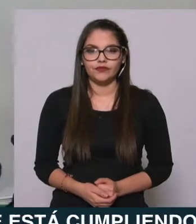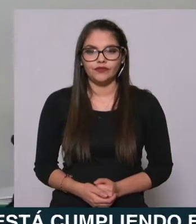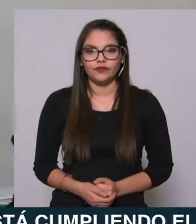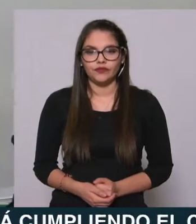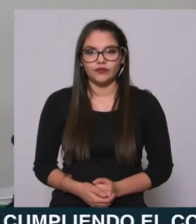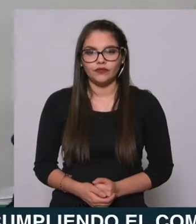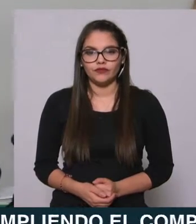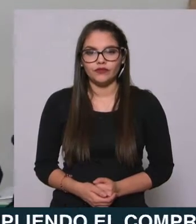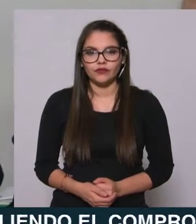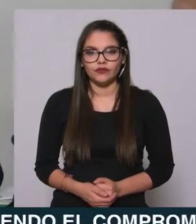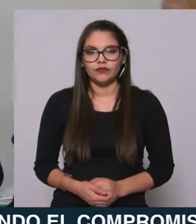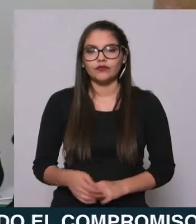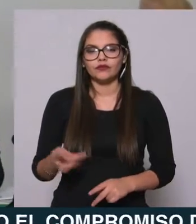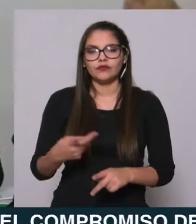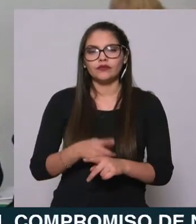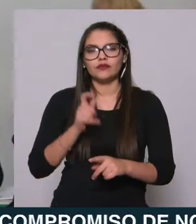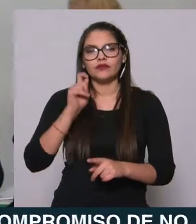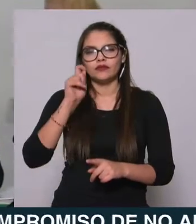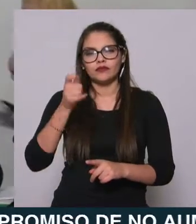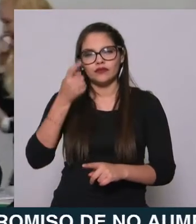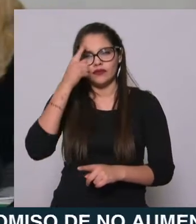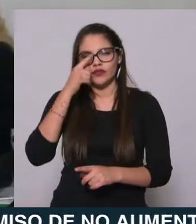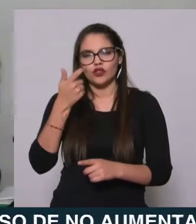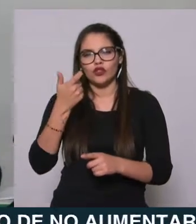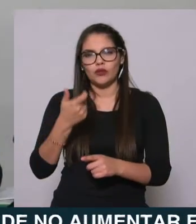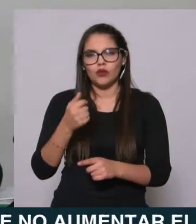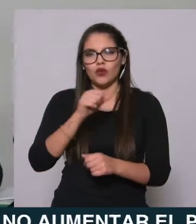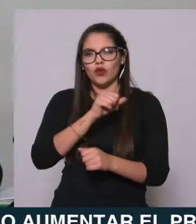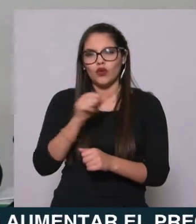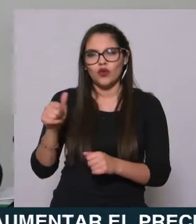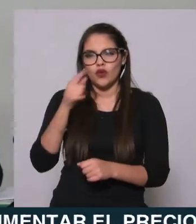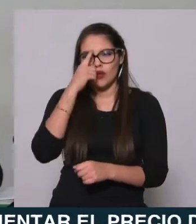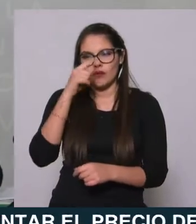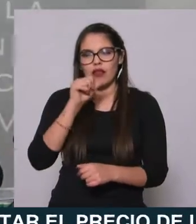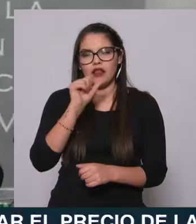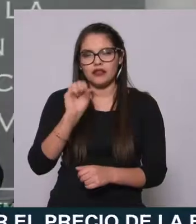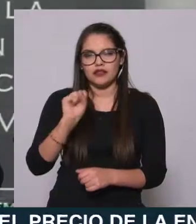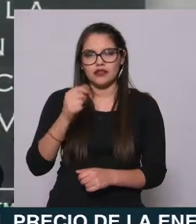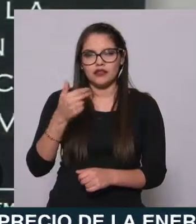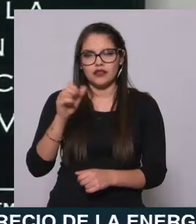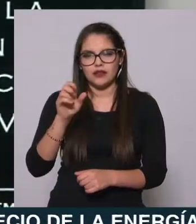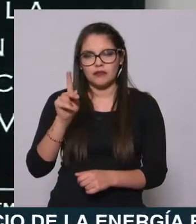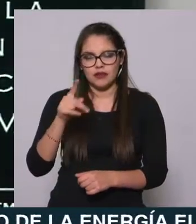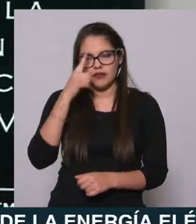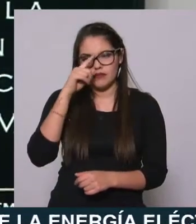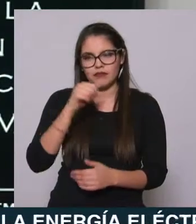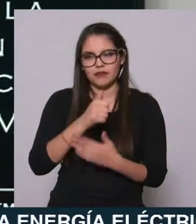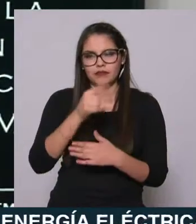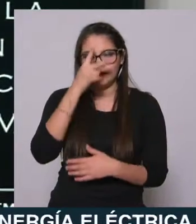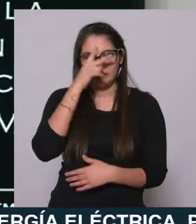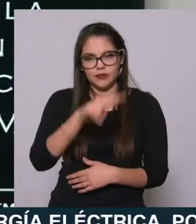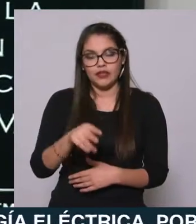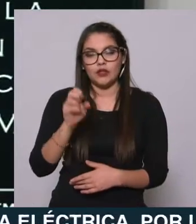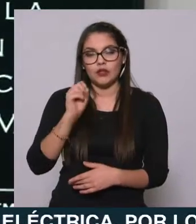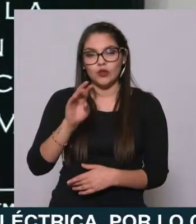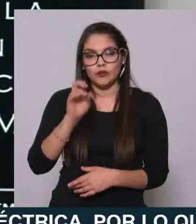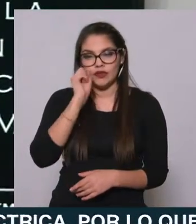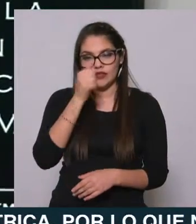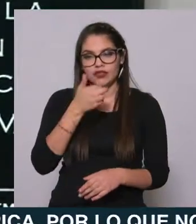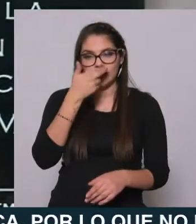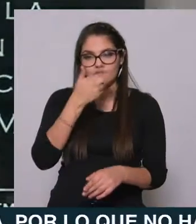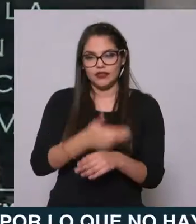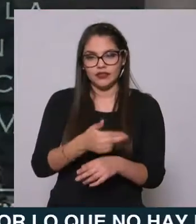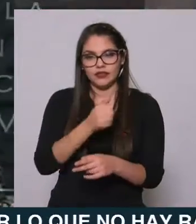Durante la mesa de trabajo con las Comisiones Unidas de Presupuesto y Cuenta Pública Local y de Hacienda del Congreso de la Ciudad, con la subsecretaria de Egresos de la